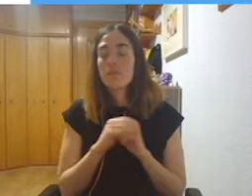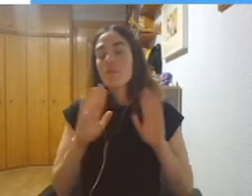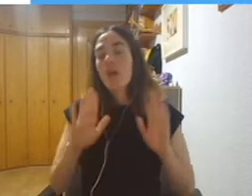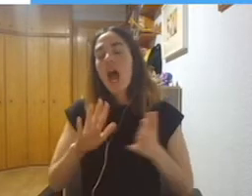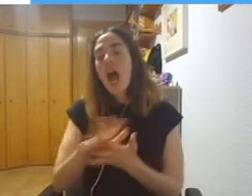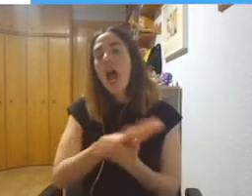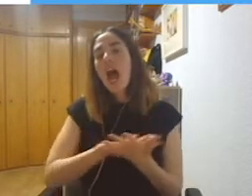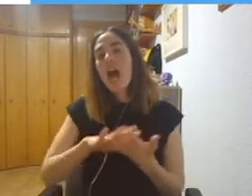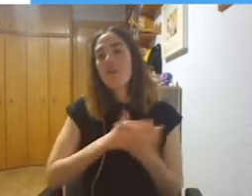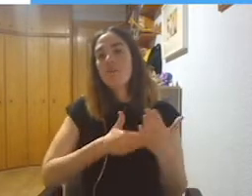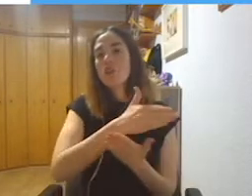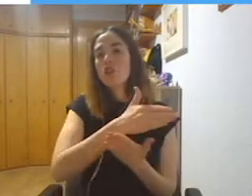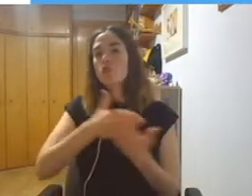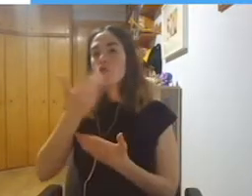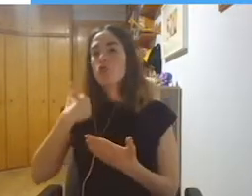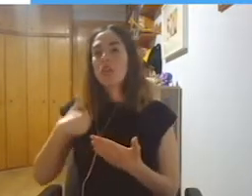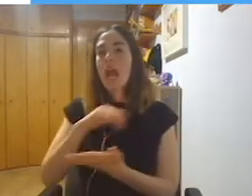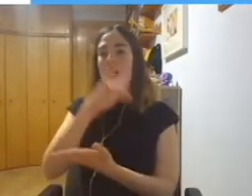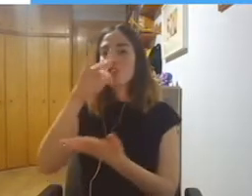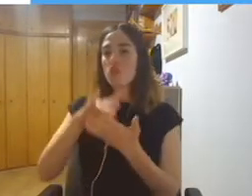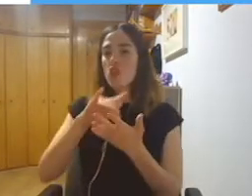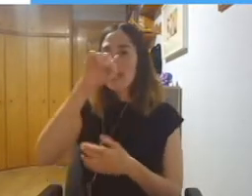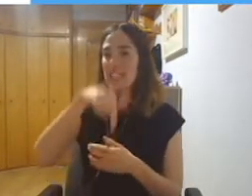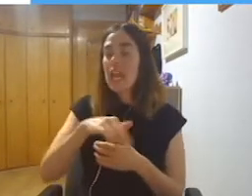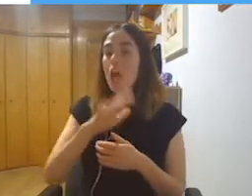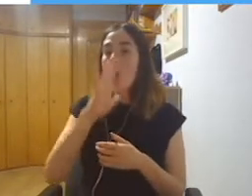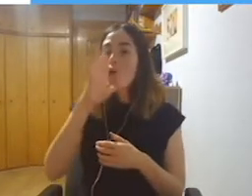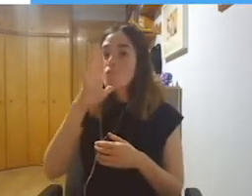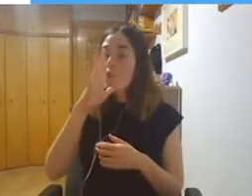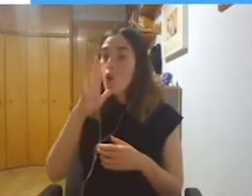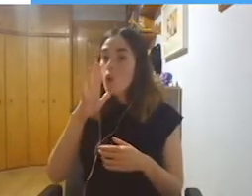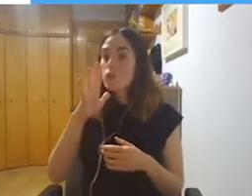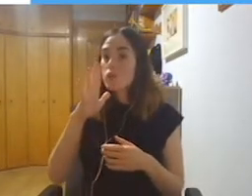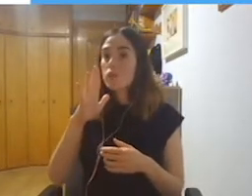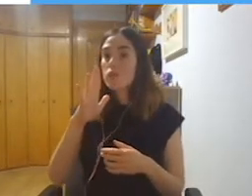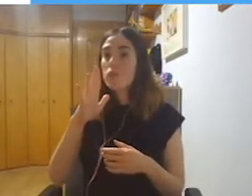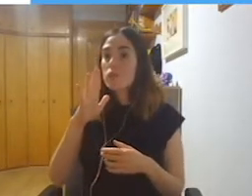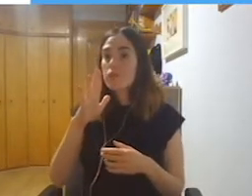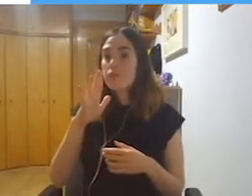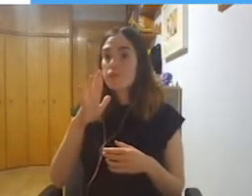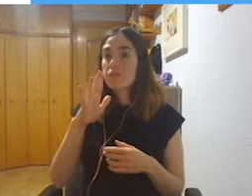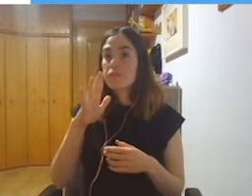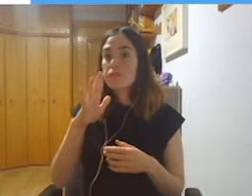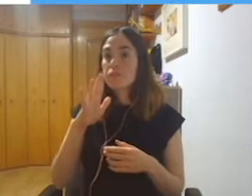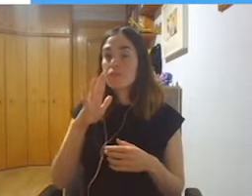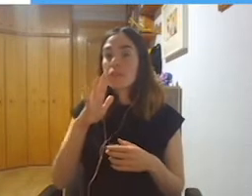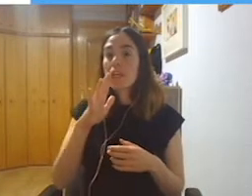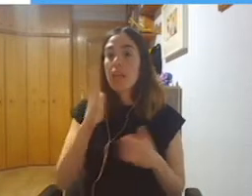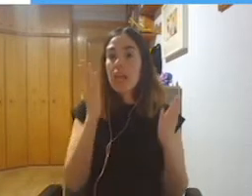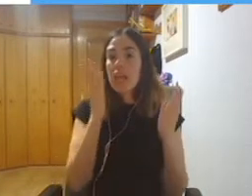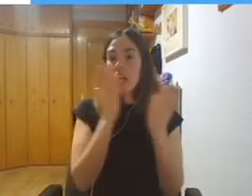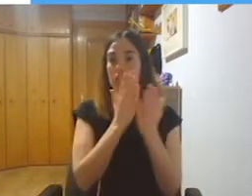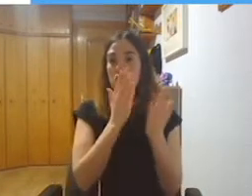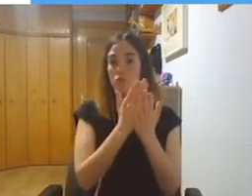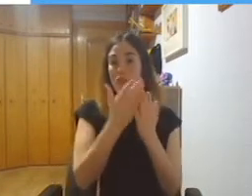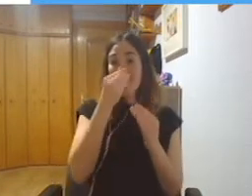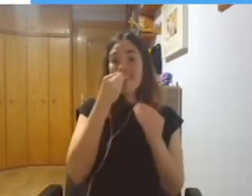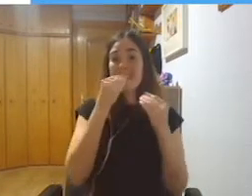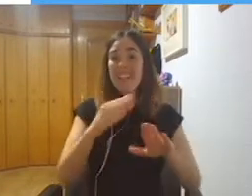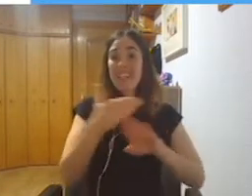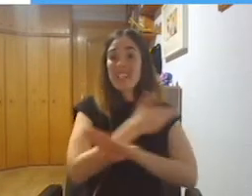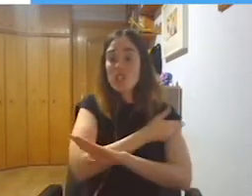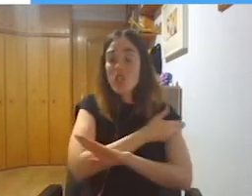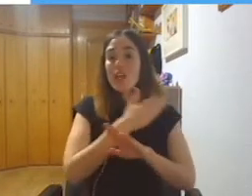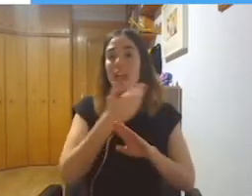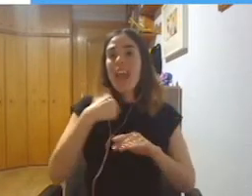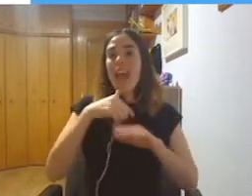hablando de los estudios que nos han traído hasta aquí, de cuáles han sido las líneas de las que este estudio ha bebido, la historia previa y